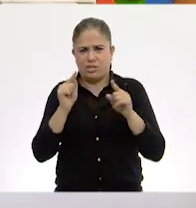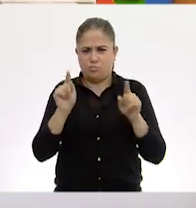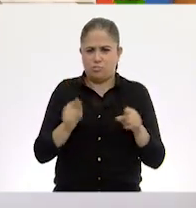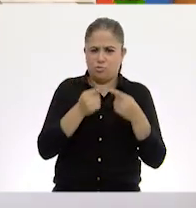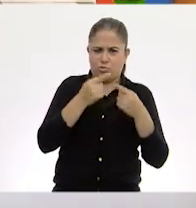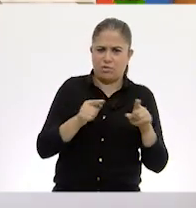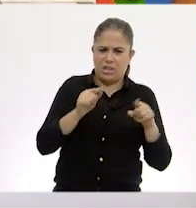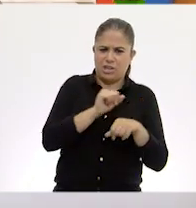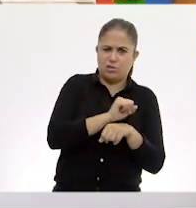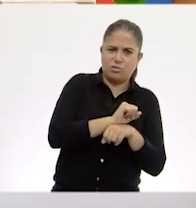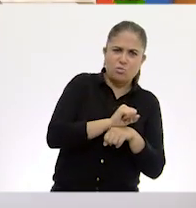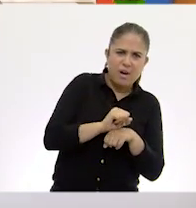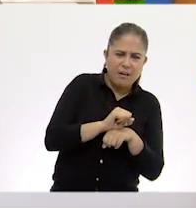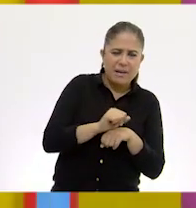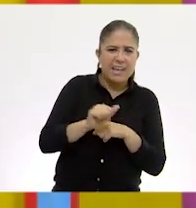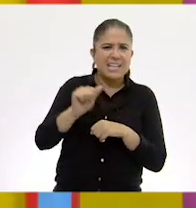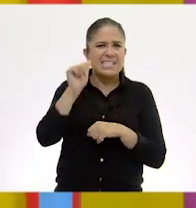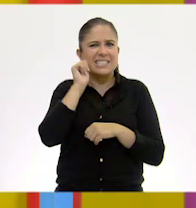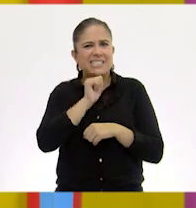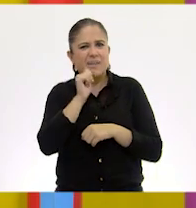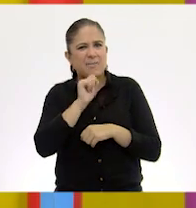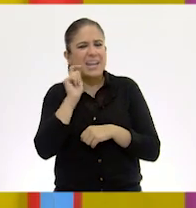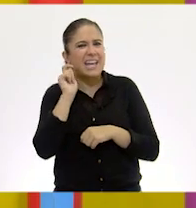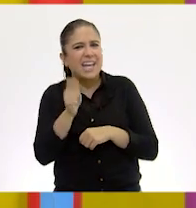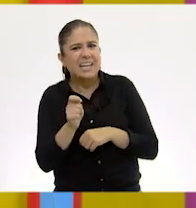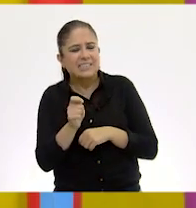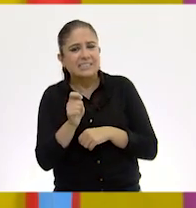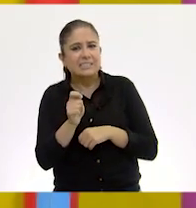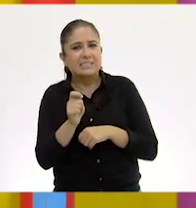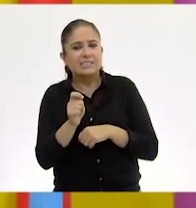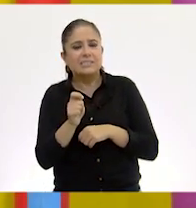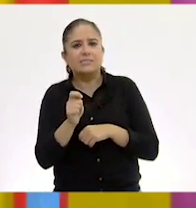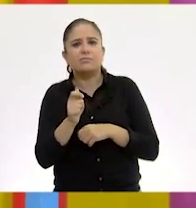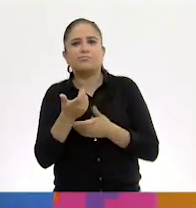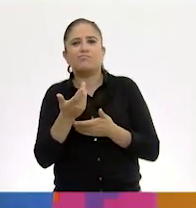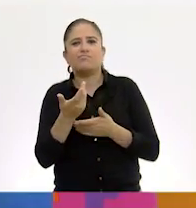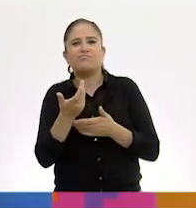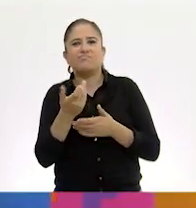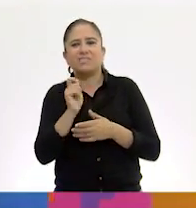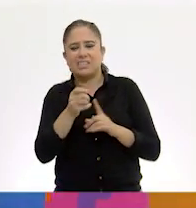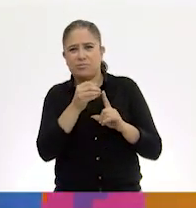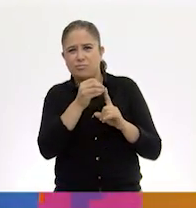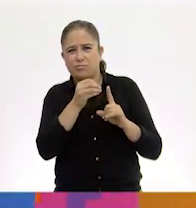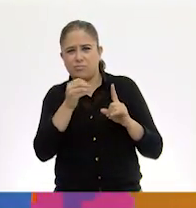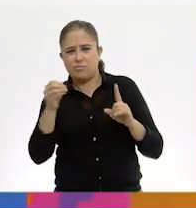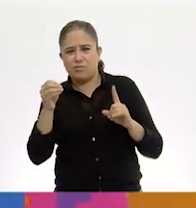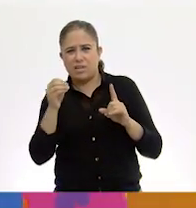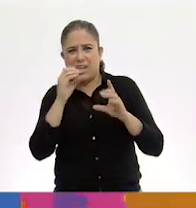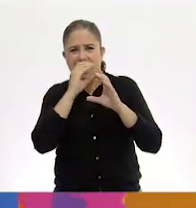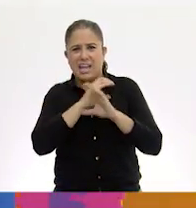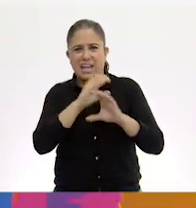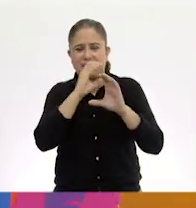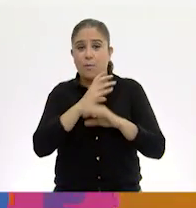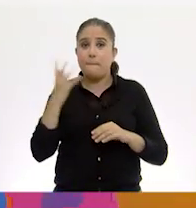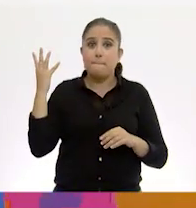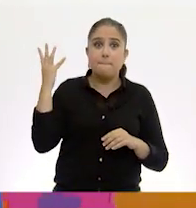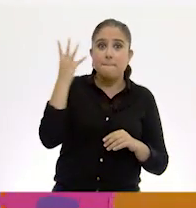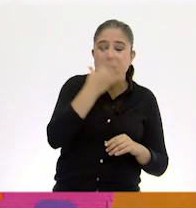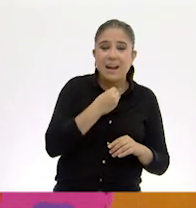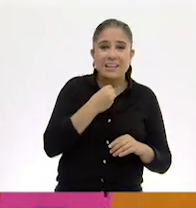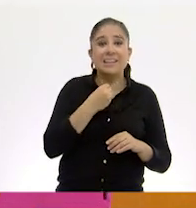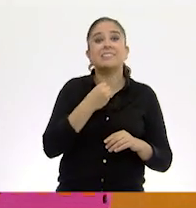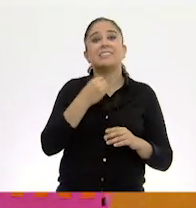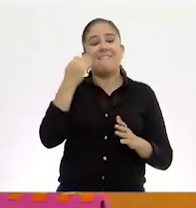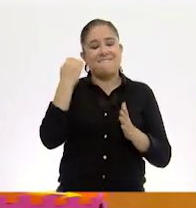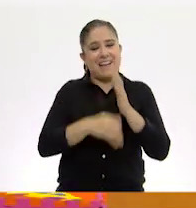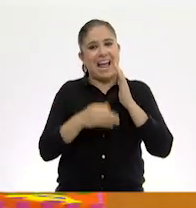la música, pero siempre es, y otras es altas. Una canción maravillosa. Y nos falta una última